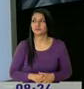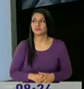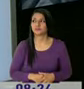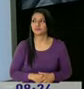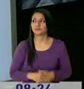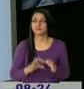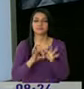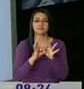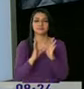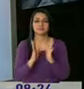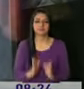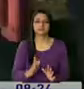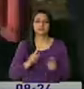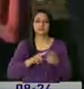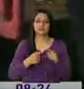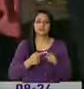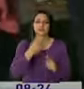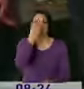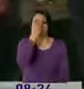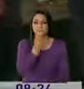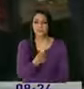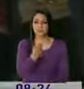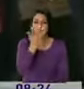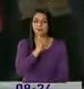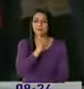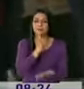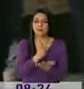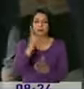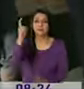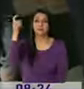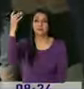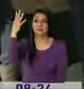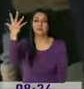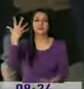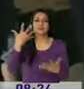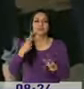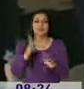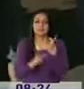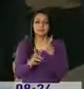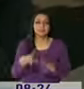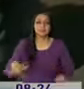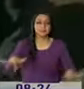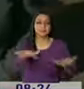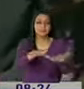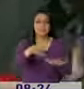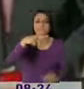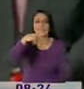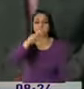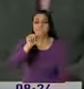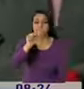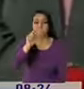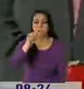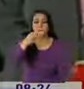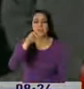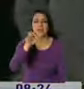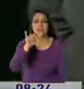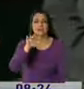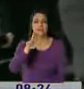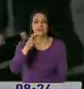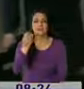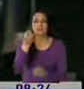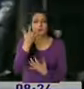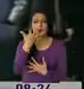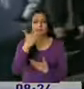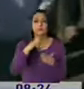Robert, amigos televidentes, muy buenos días. Así es, ya ha salido el sol y nosotros aquí con los moradores del sector de Puengasí para que ellos nos cuenten sobre